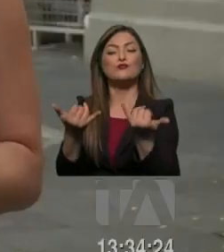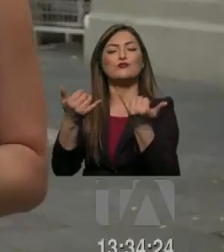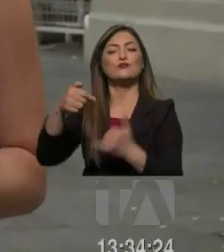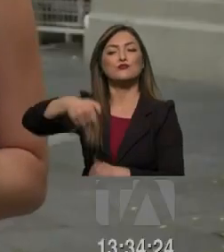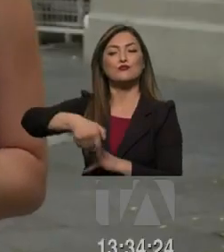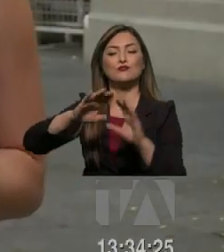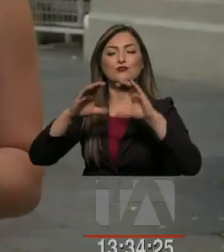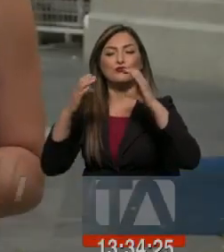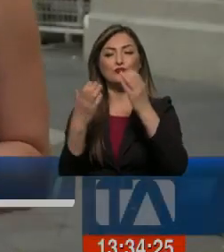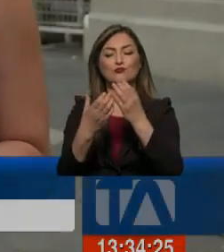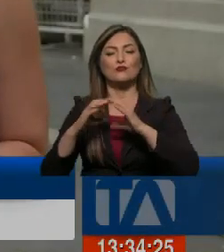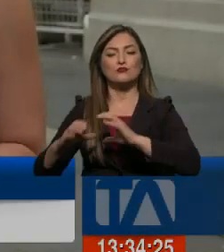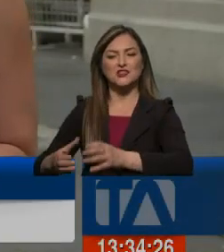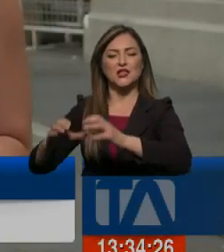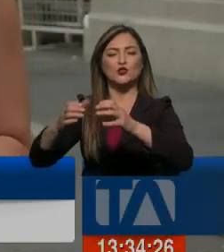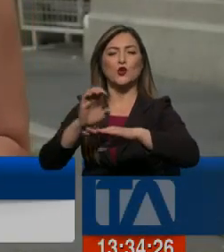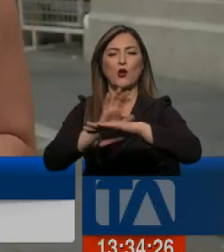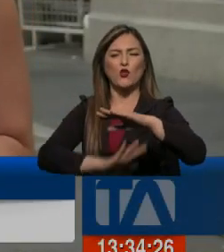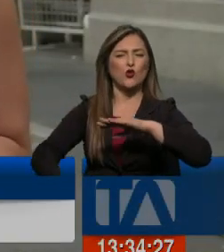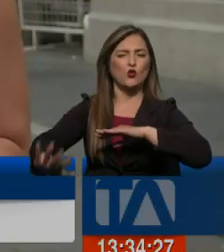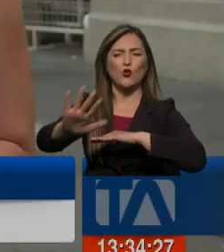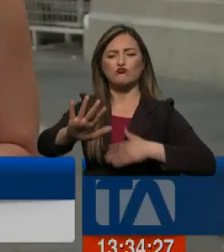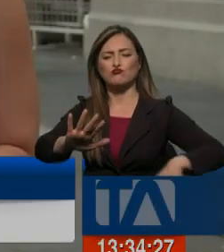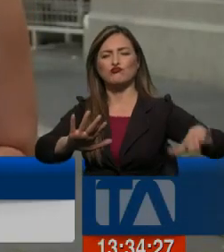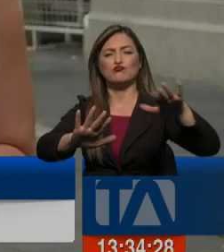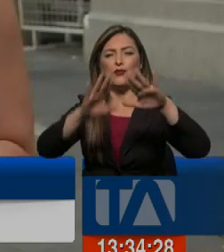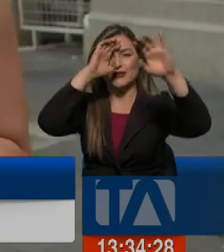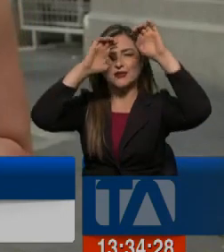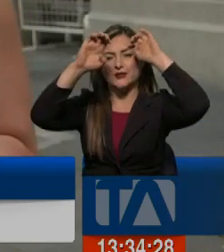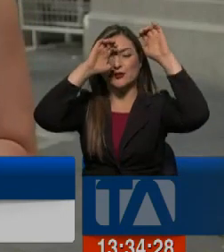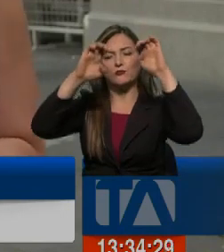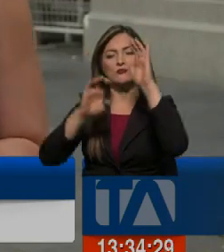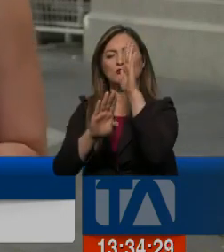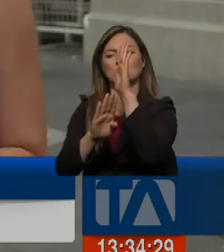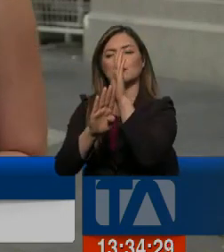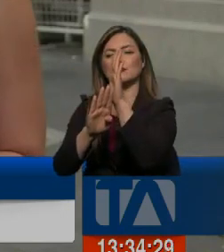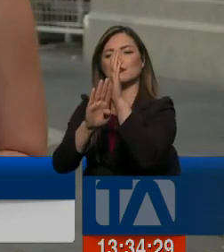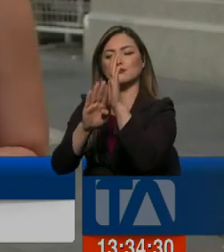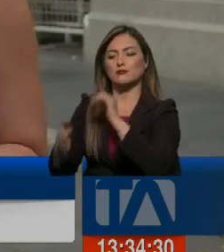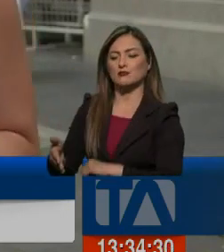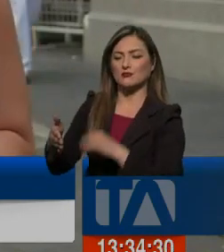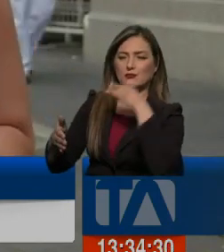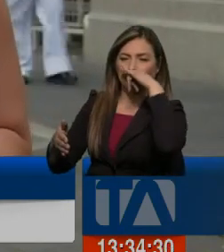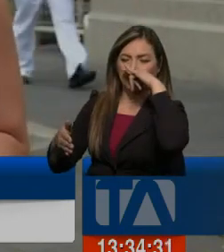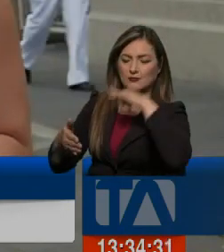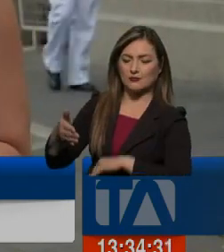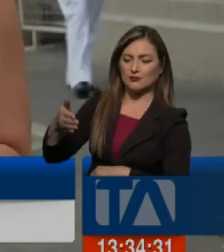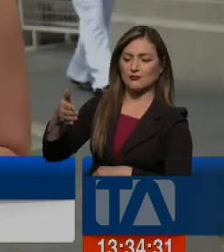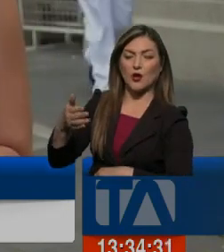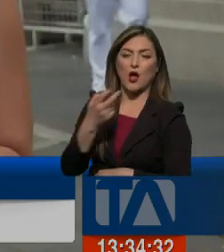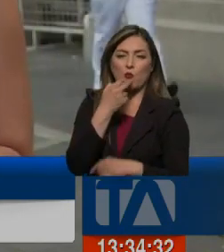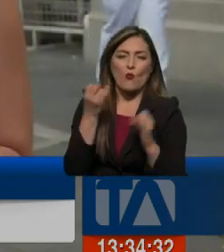se instalará el Comité Sectorial de la Estrategia Ecuador Crece Sin Desnutrición. El evento se llevará a cabo alrededor de las 3 de la tarde